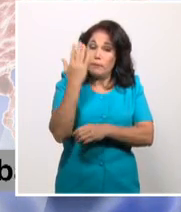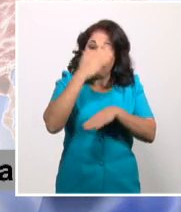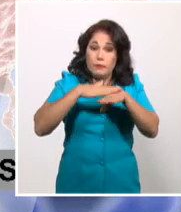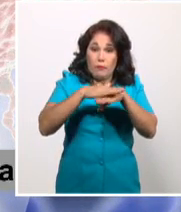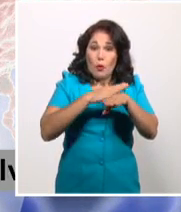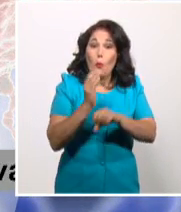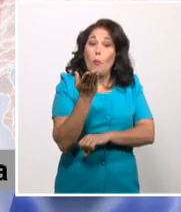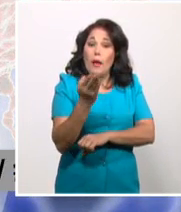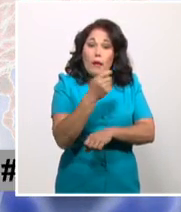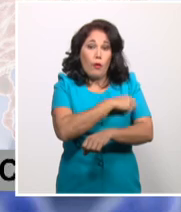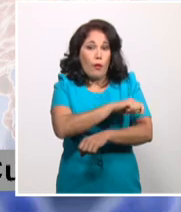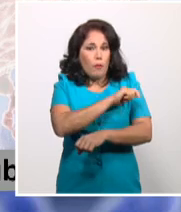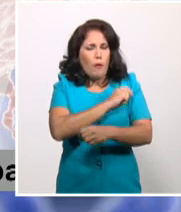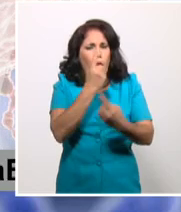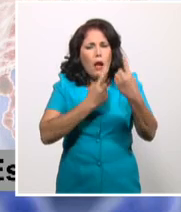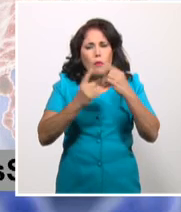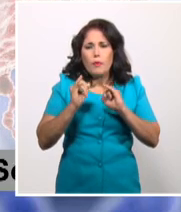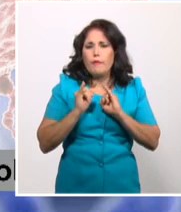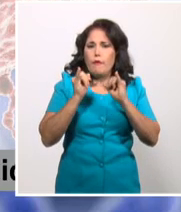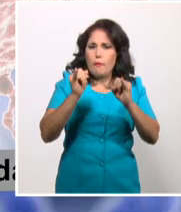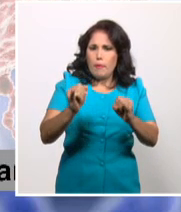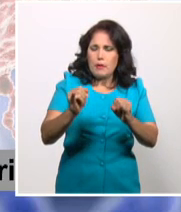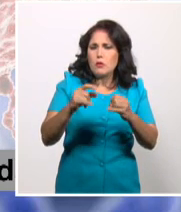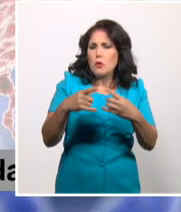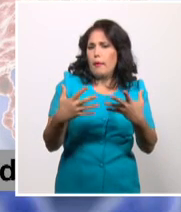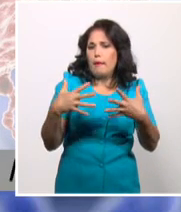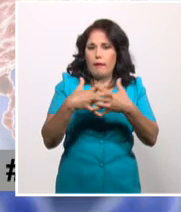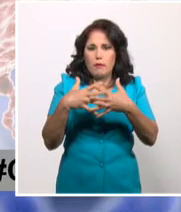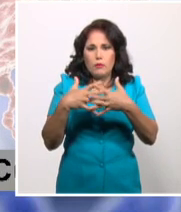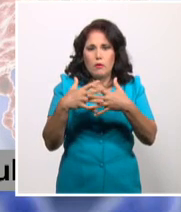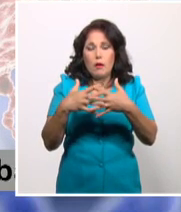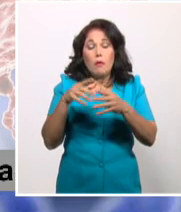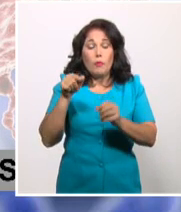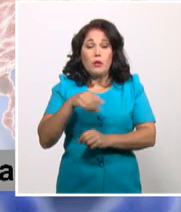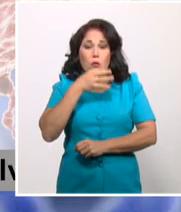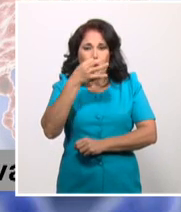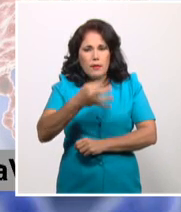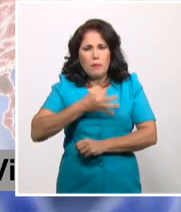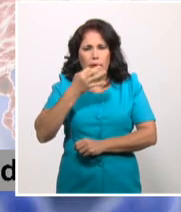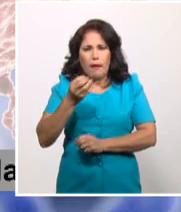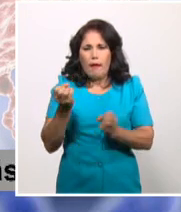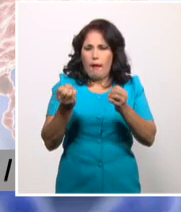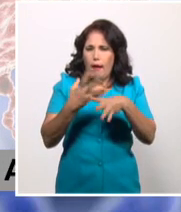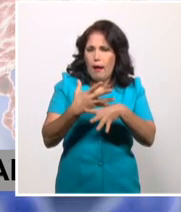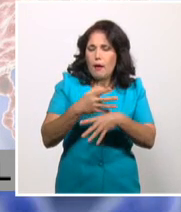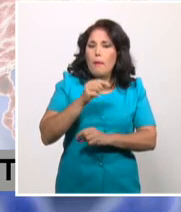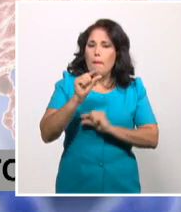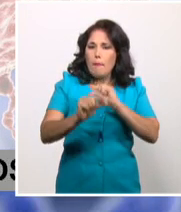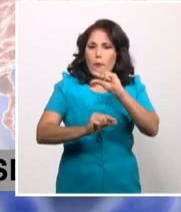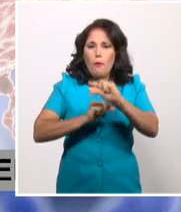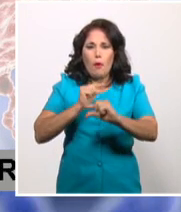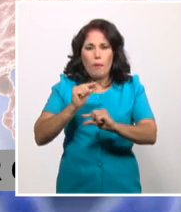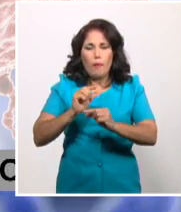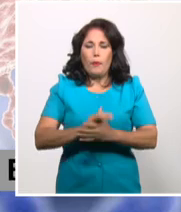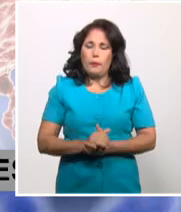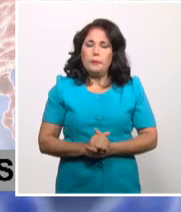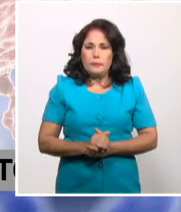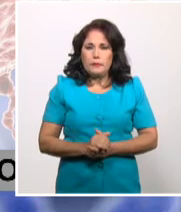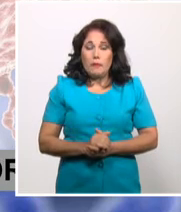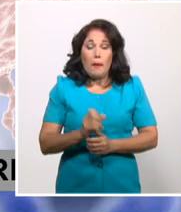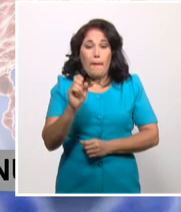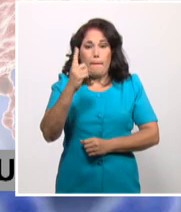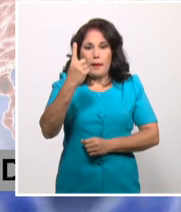se dieran algunos detalles en relación con eso, y por eso vamos a dar lo que debe ser.